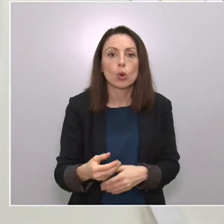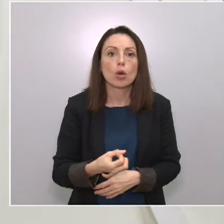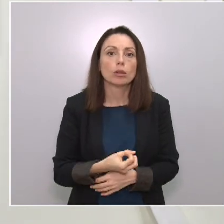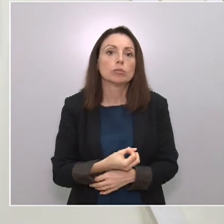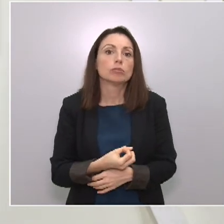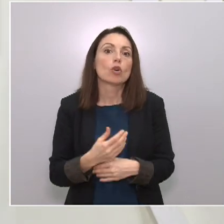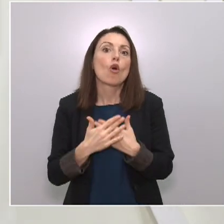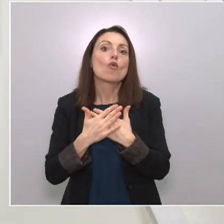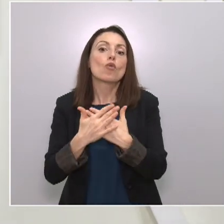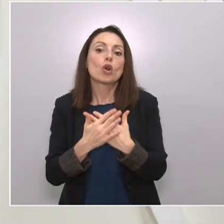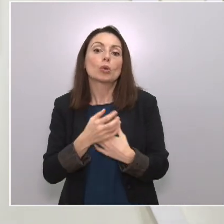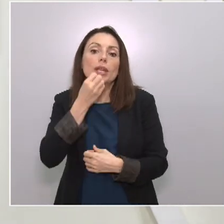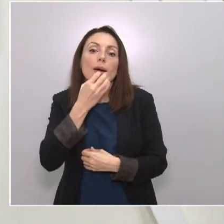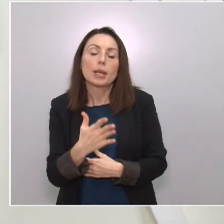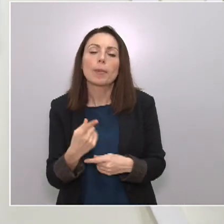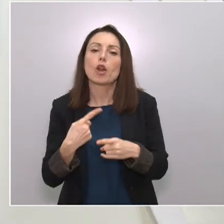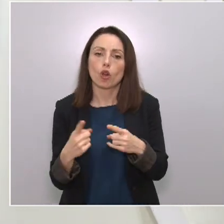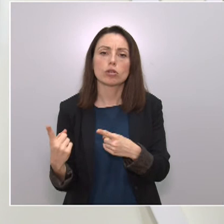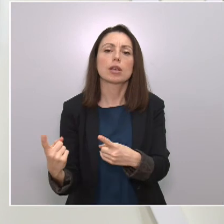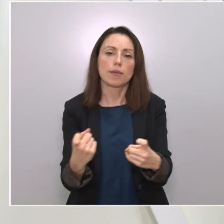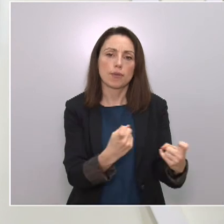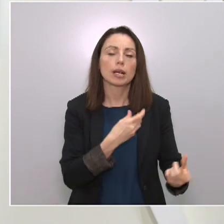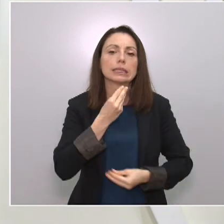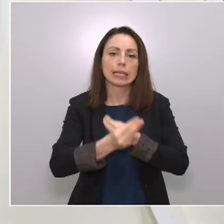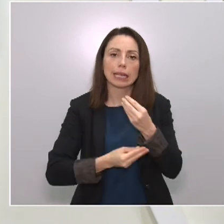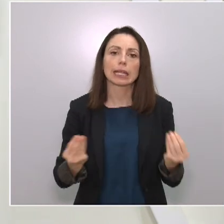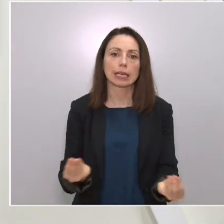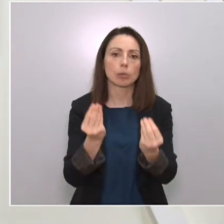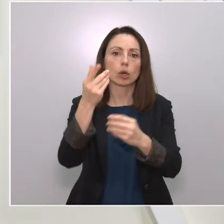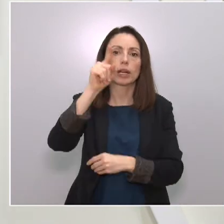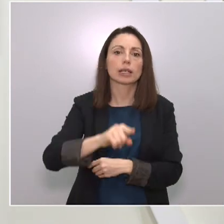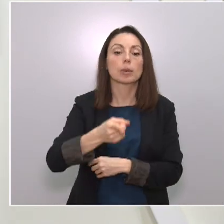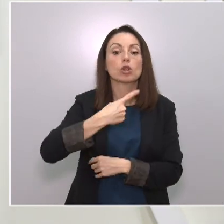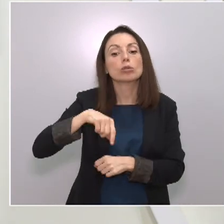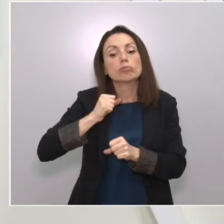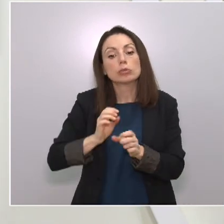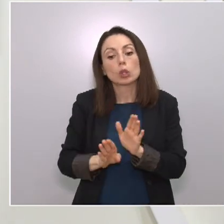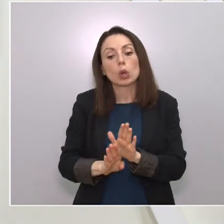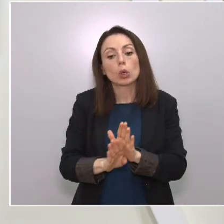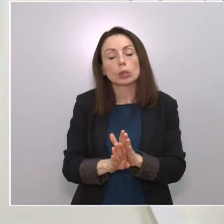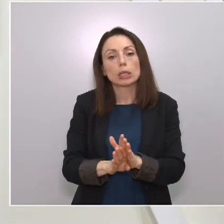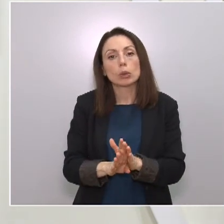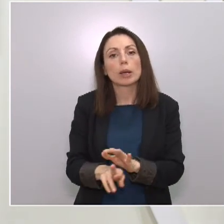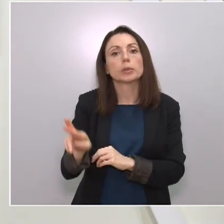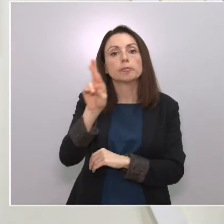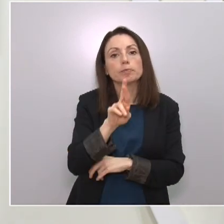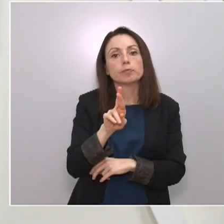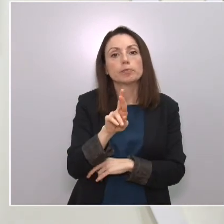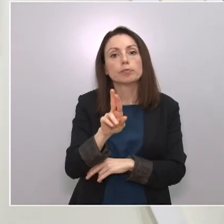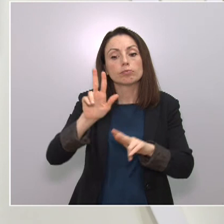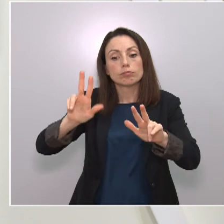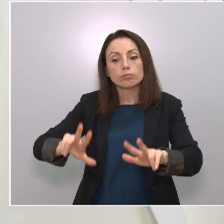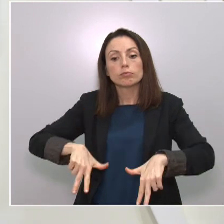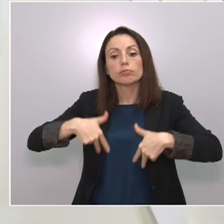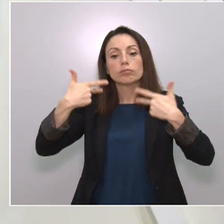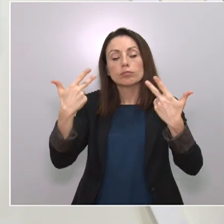duda hay muchísimo más que hacer y muchísimo más que mejorar. Seguimos insistiendo en que se nos